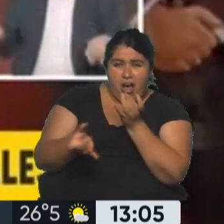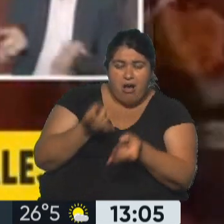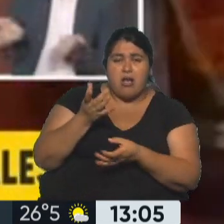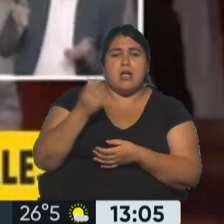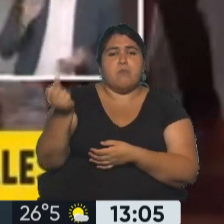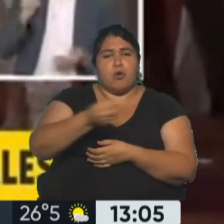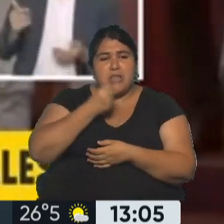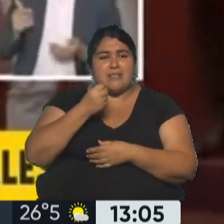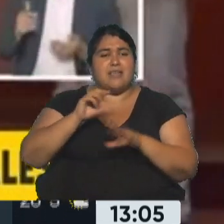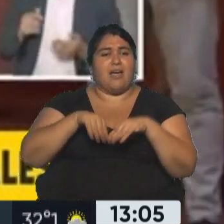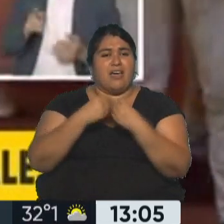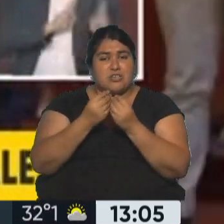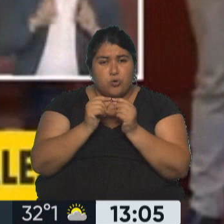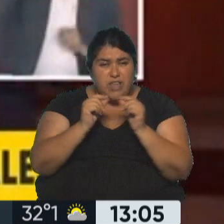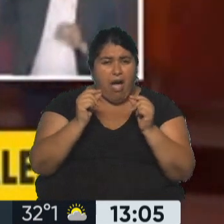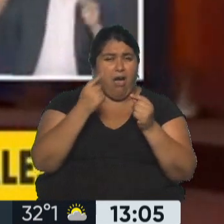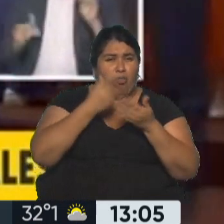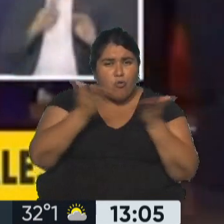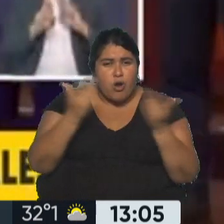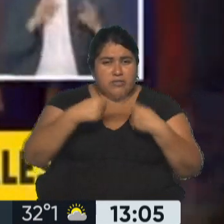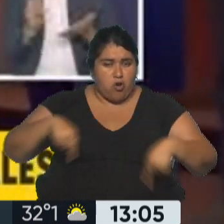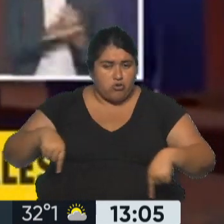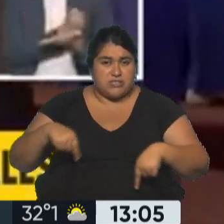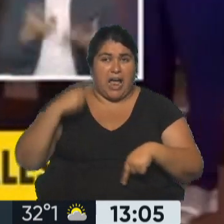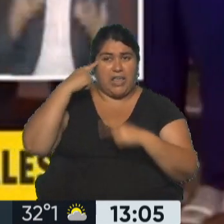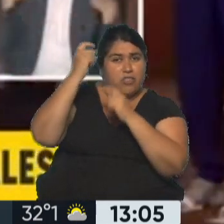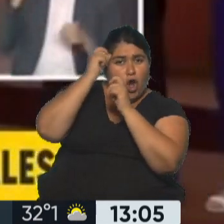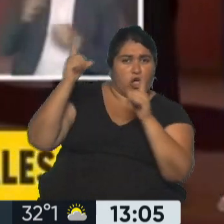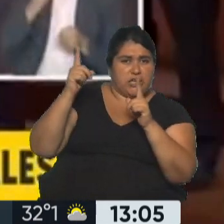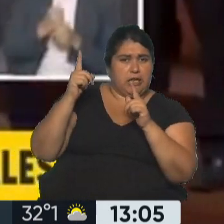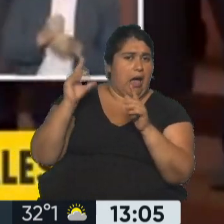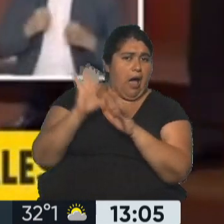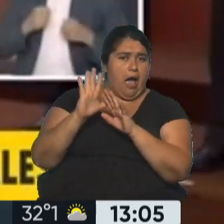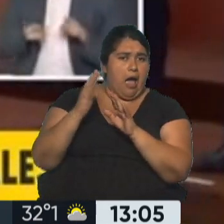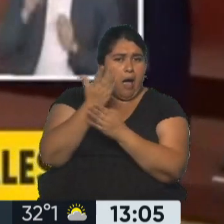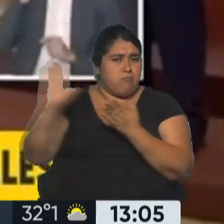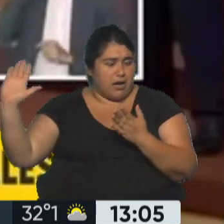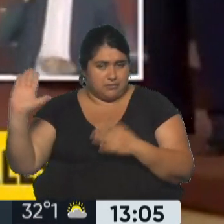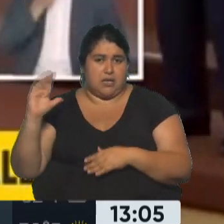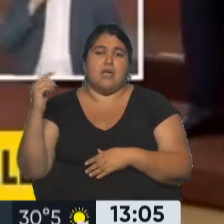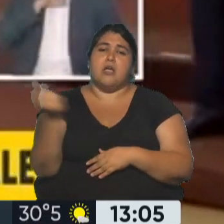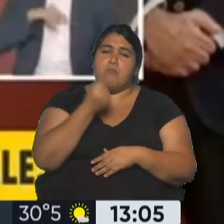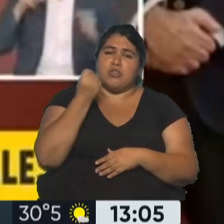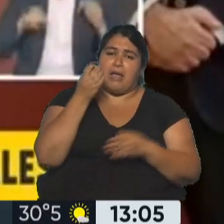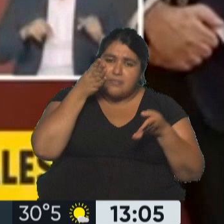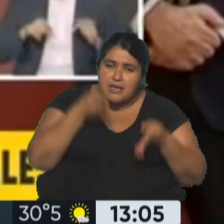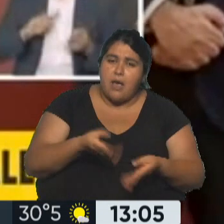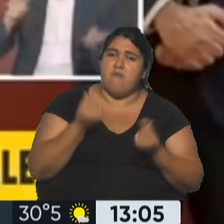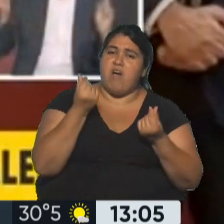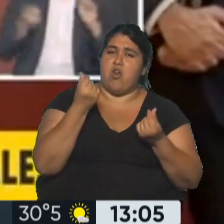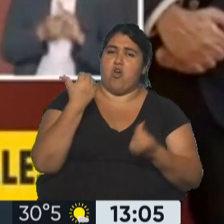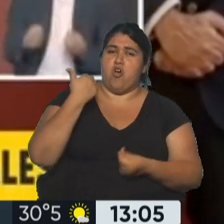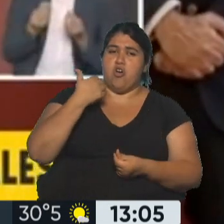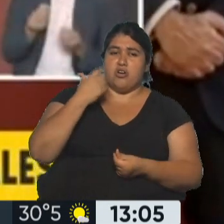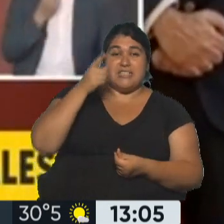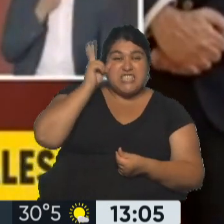los resultados por sobre la ideología, a encarnar en su trabajo la vitalidad y alegría de vivir en Chile y cambiar para